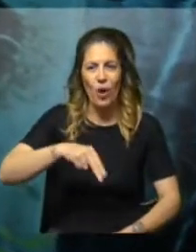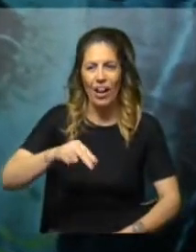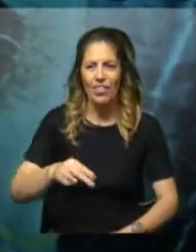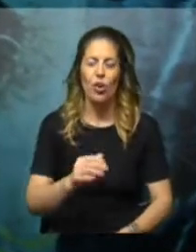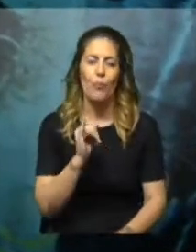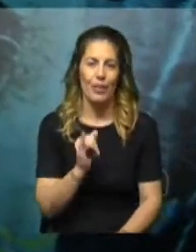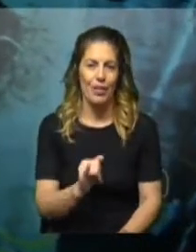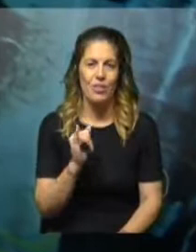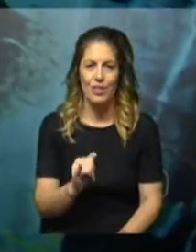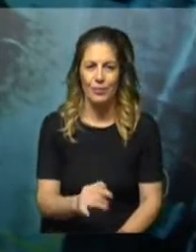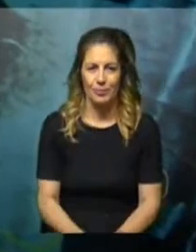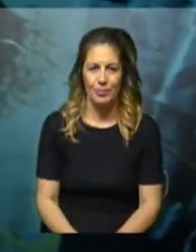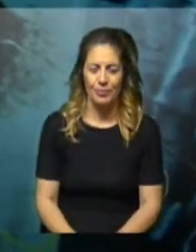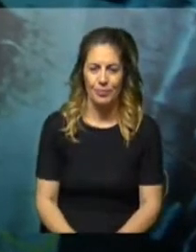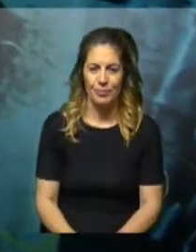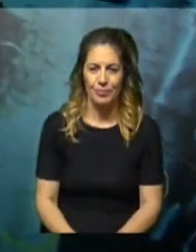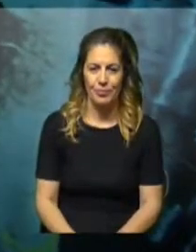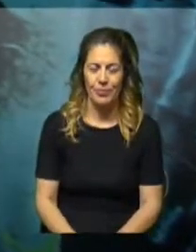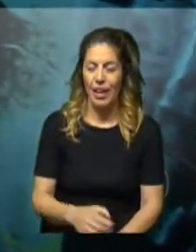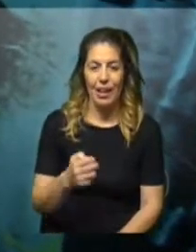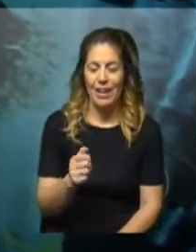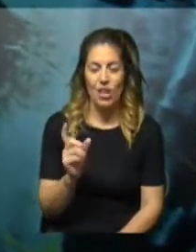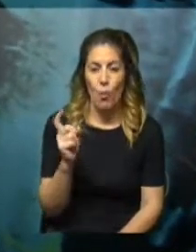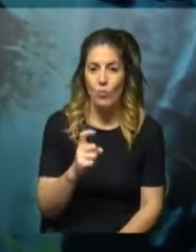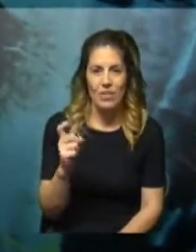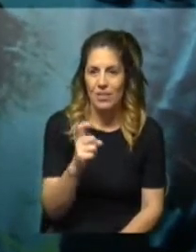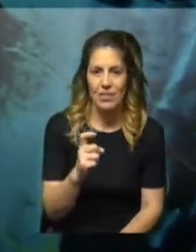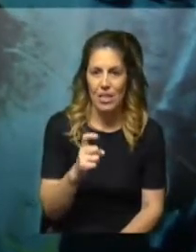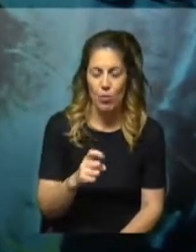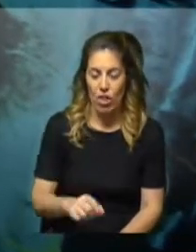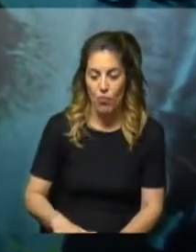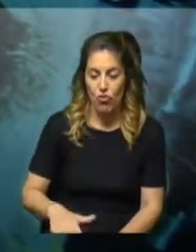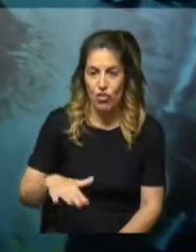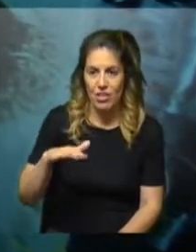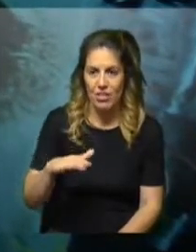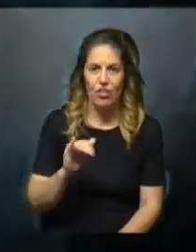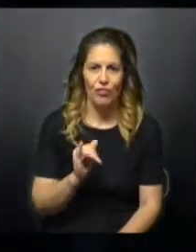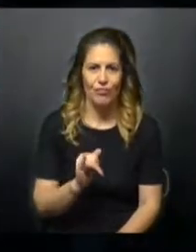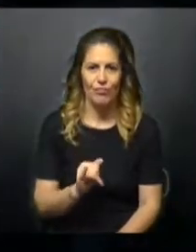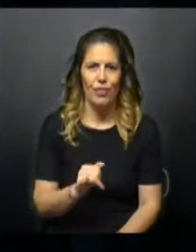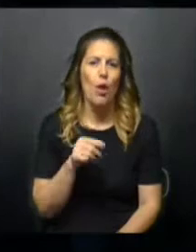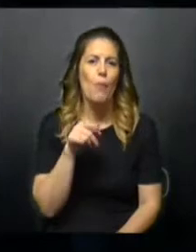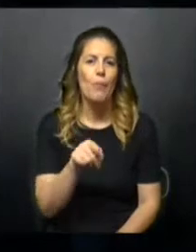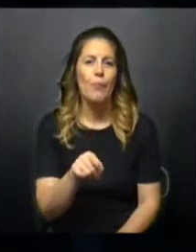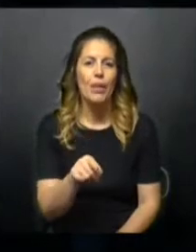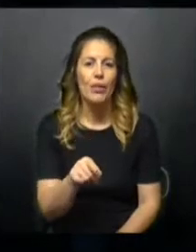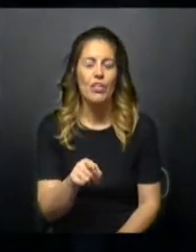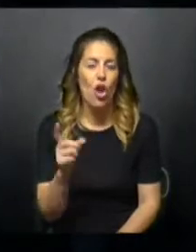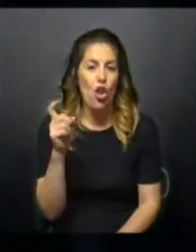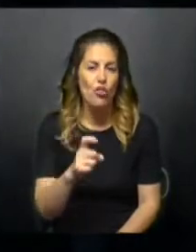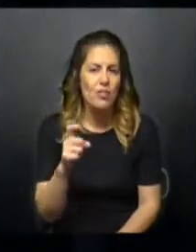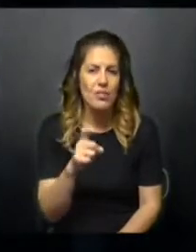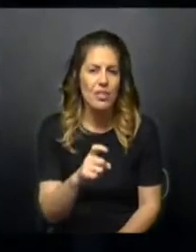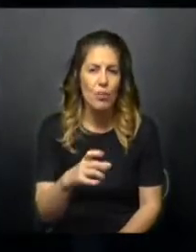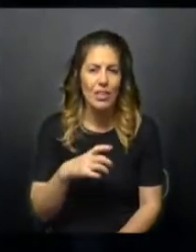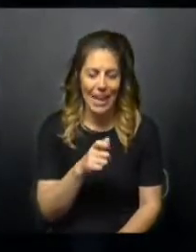si es es una casi obsesivo No desde muy chiquito pero es esa es lo obsesivo de tener